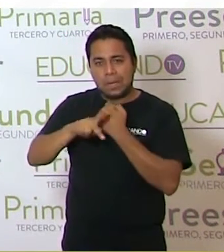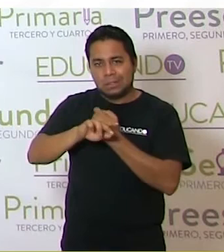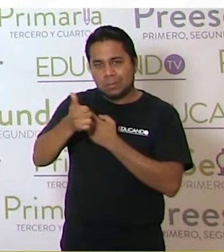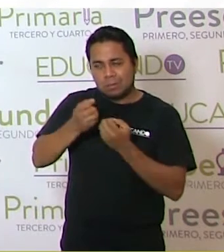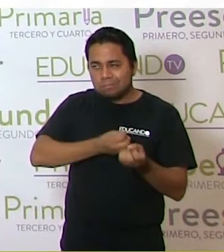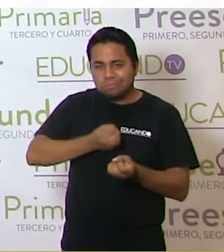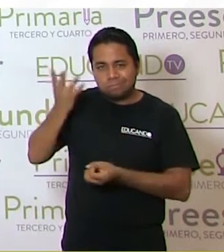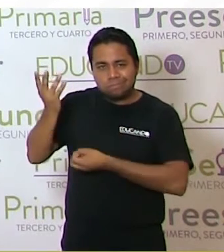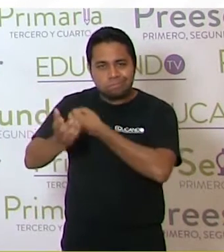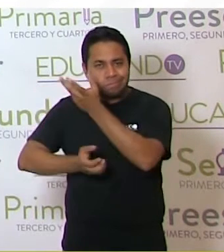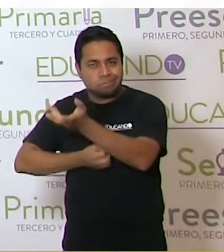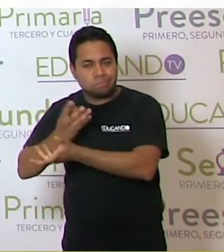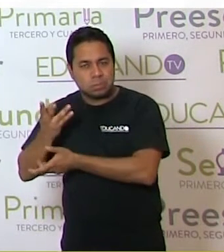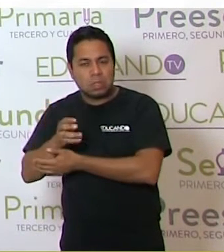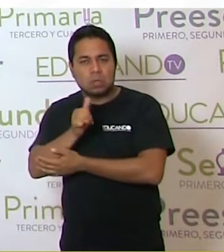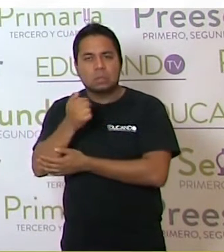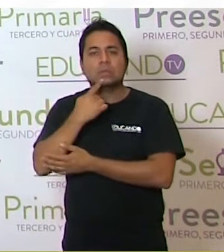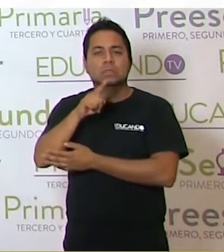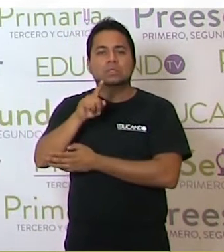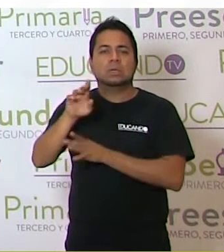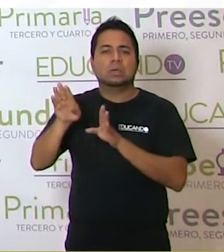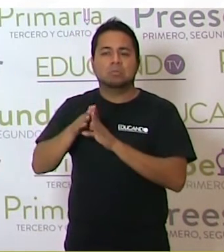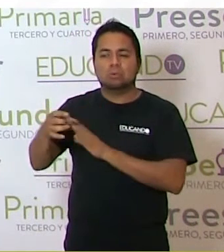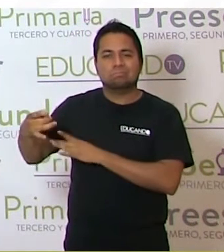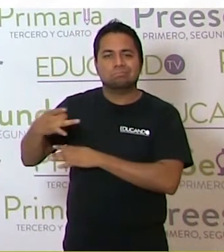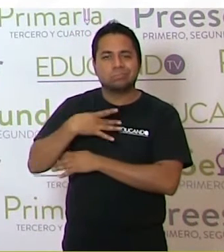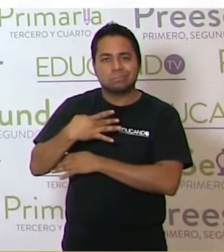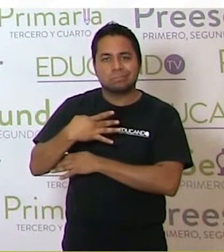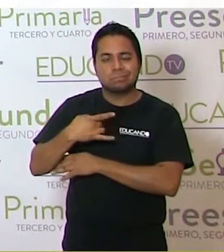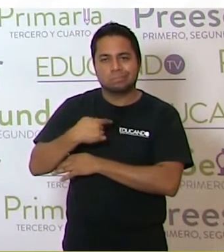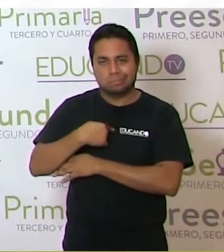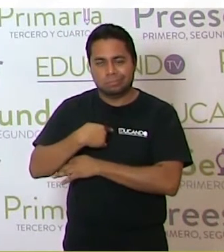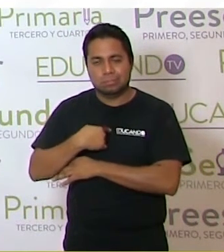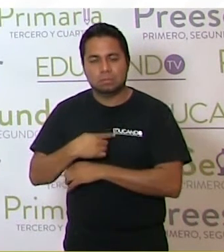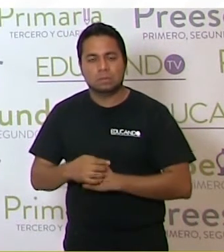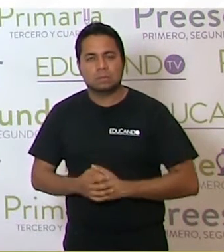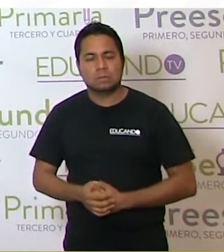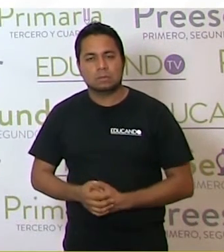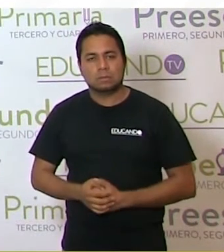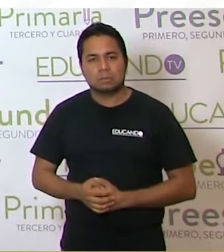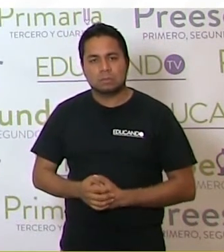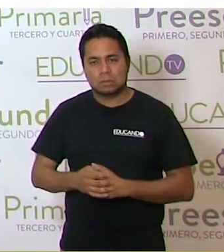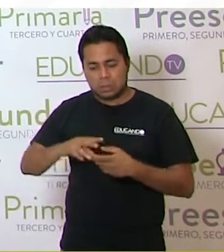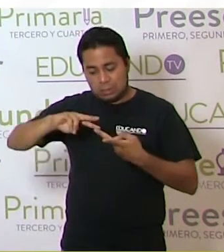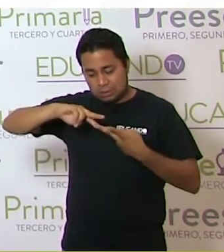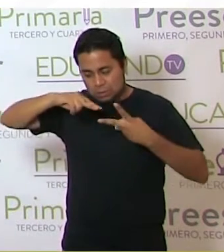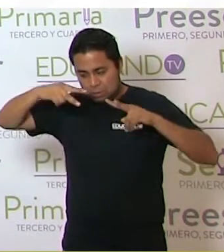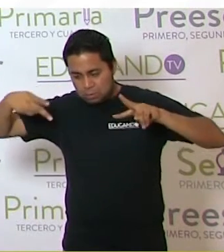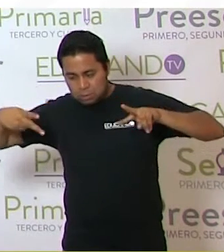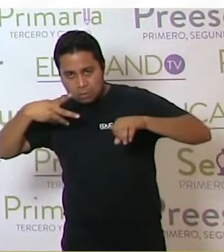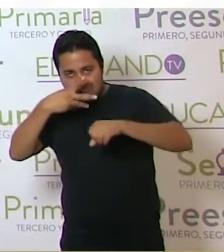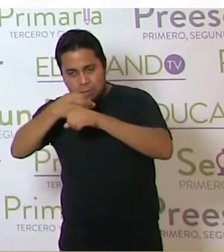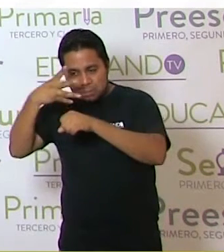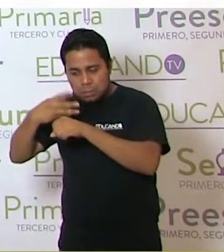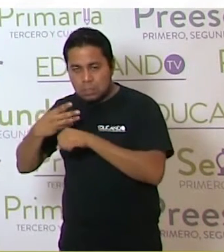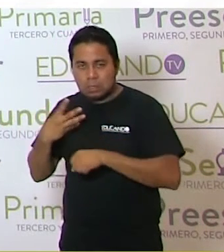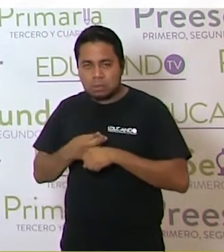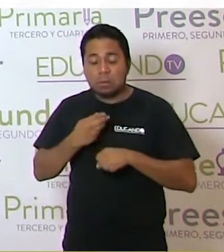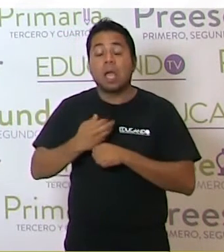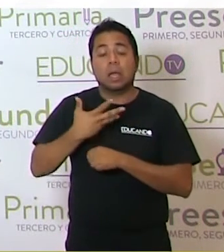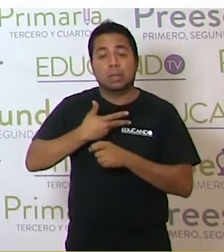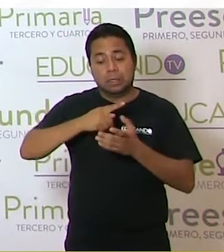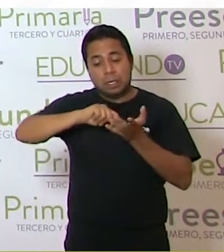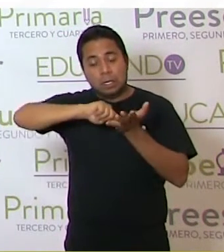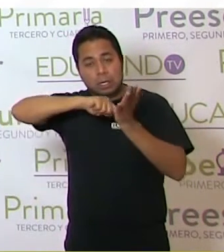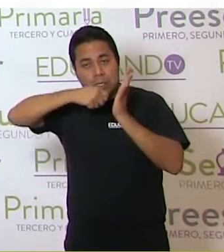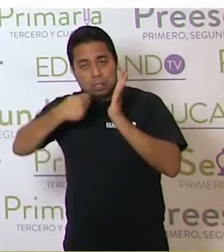otros ven una amenaza a su herencia la modificación genética es una técnica en la